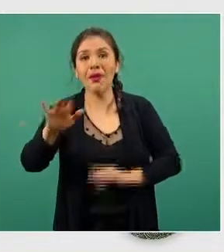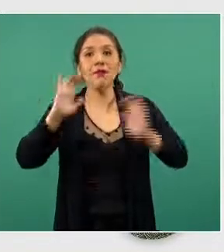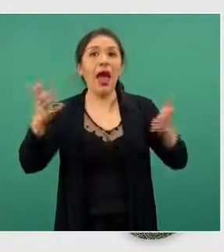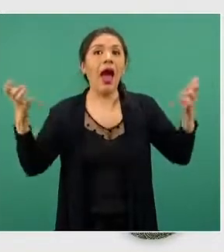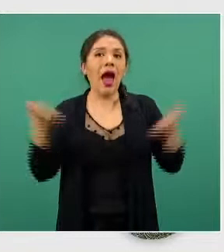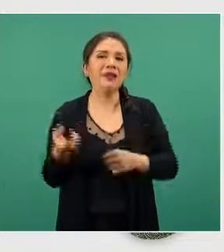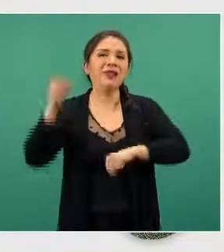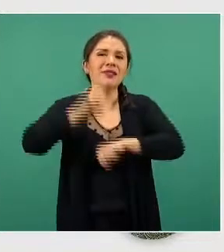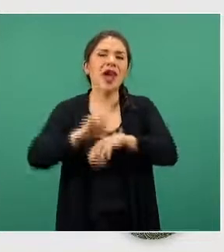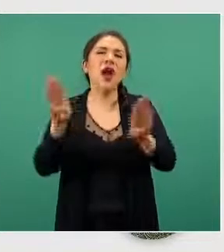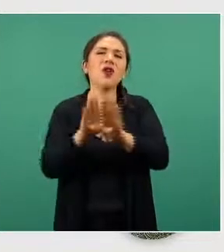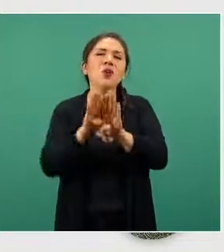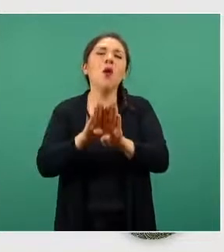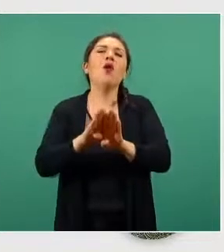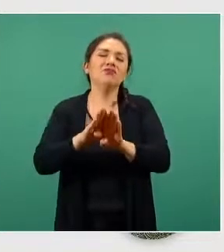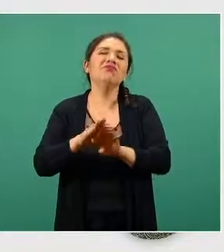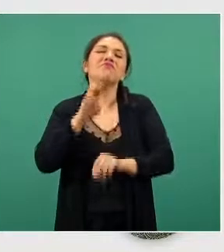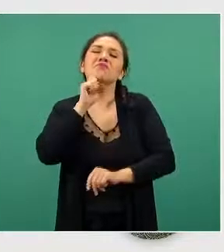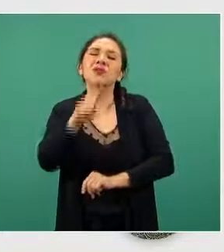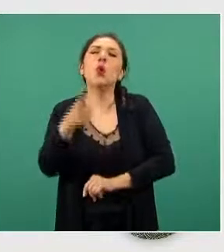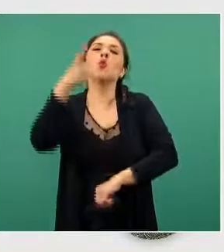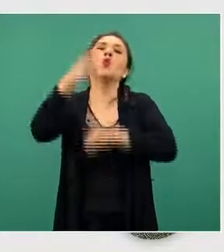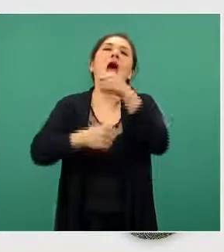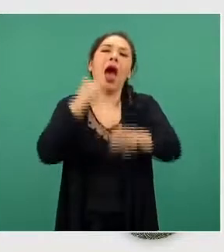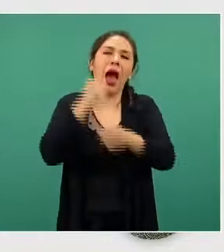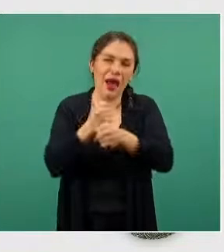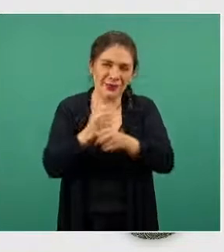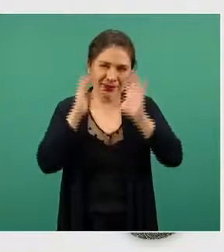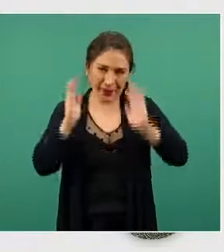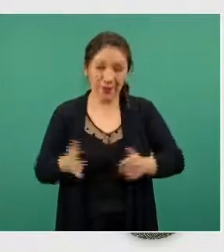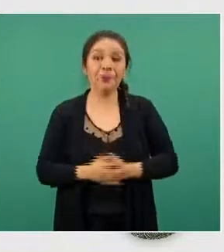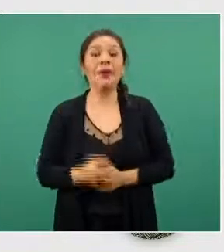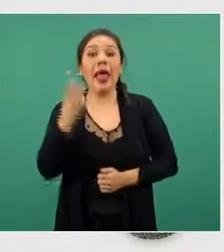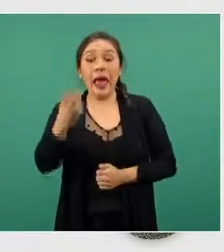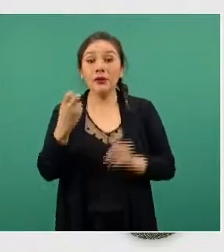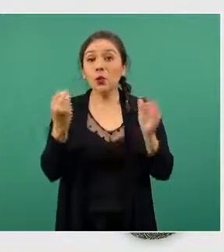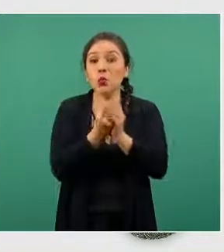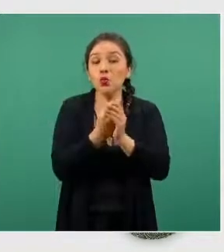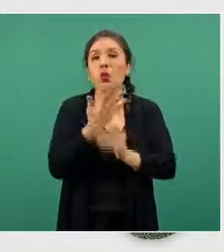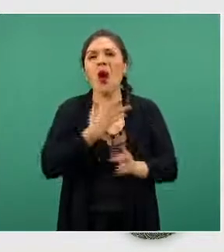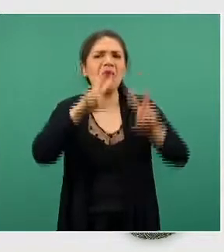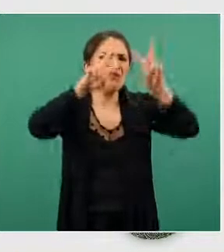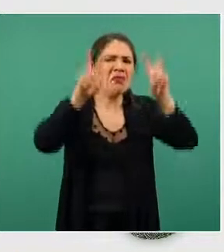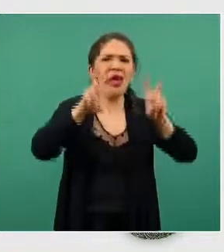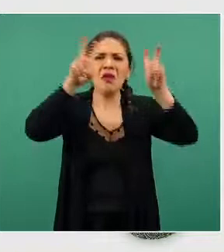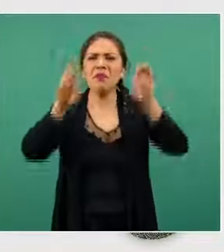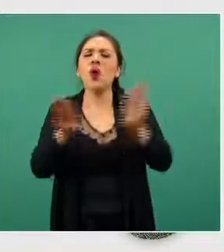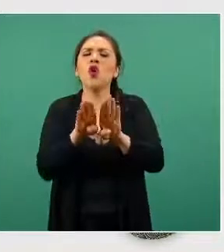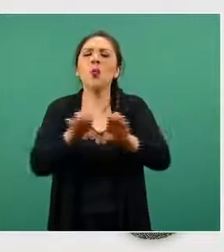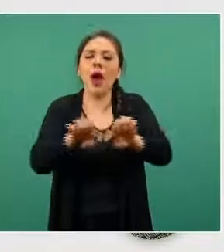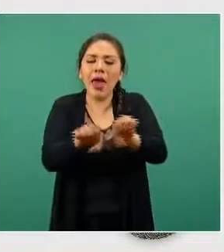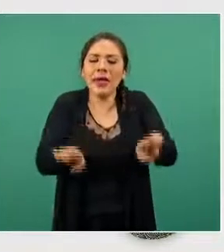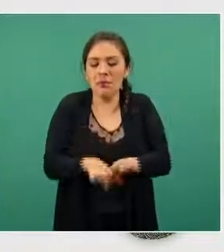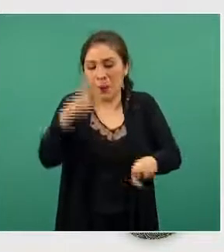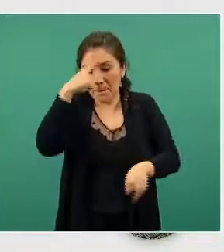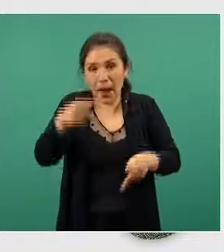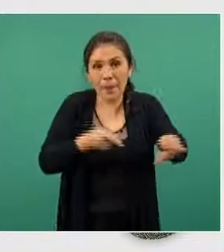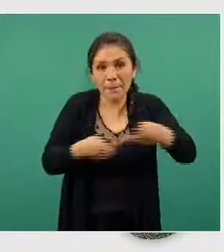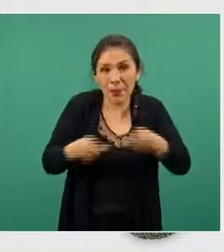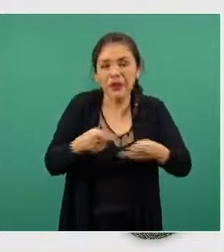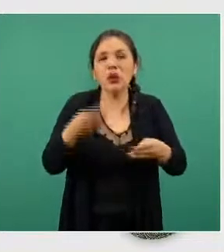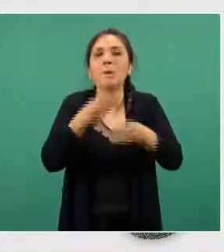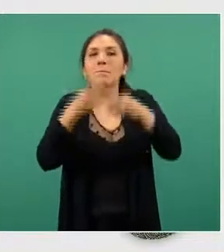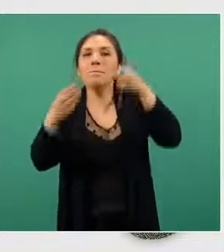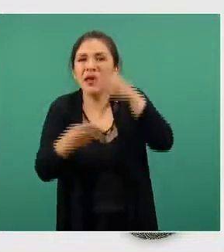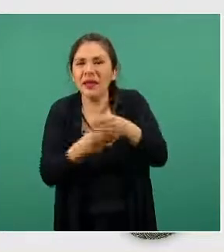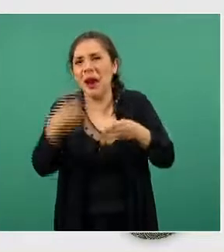evento justamente conmemorativo al respecto. En este curso, pues se dan varias temáticas, como el equipo de preparación, con material